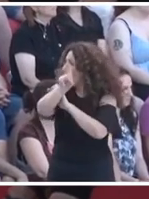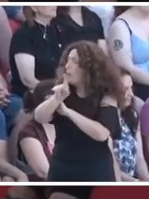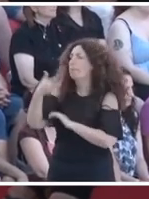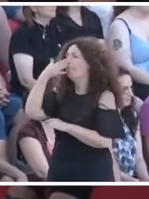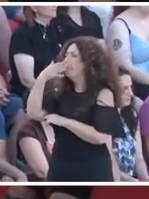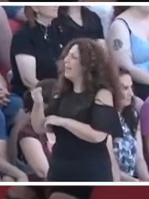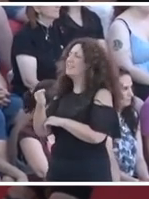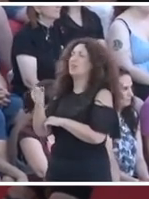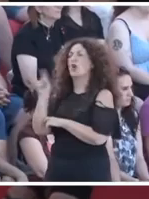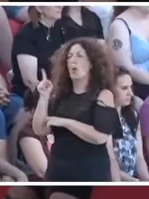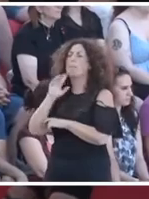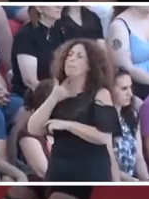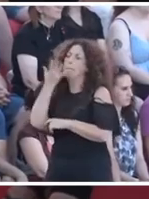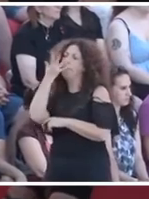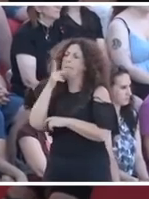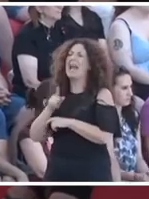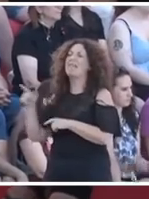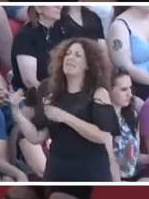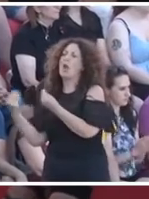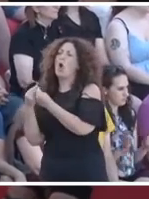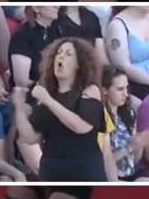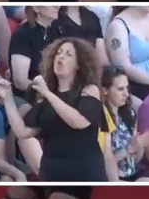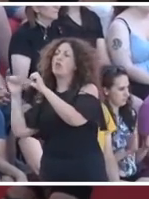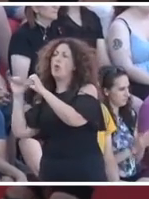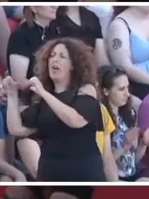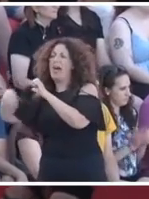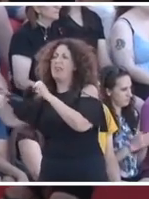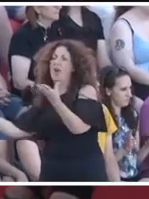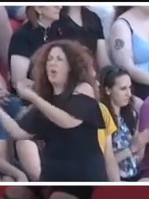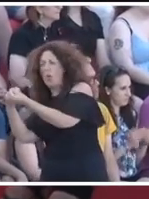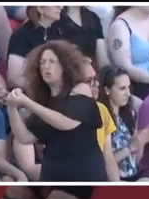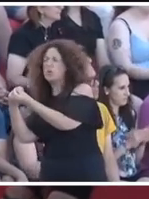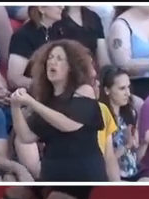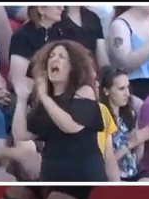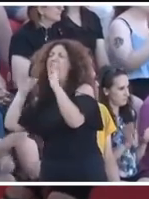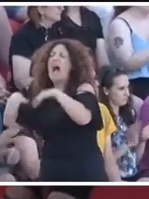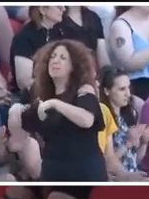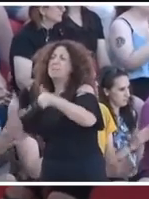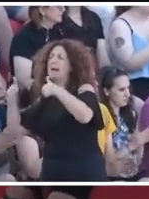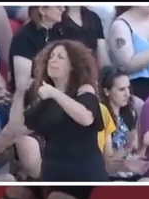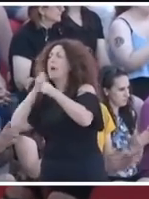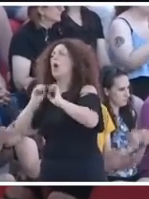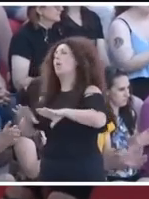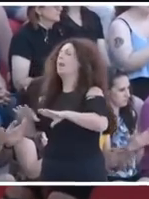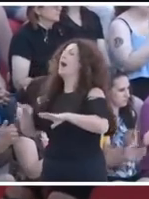primero eligió un gobierno con Ciudadanos y después eligió abstenerse para que